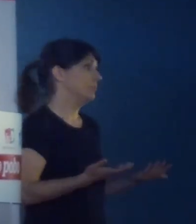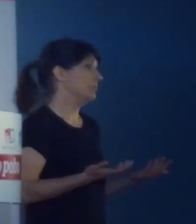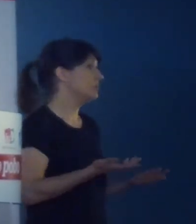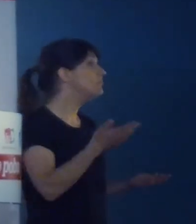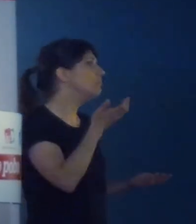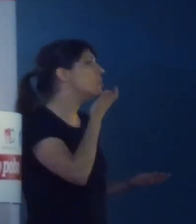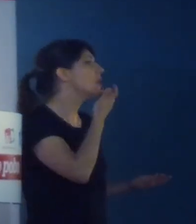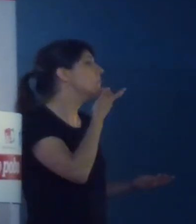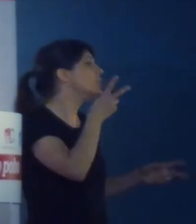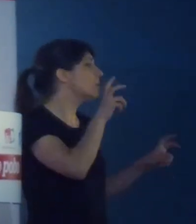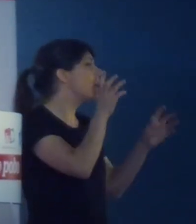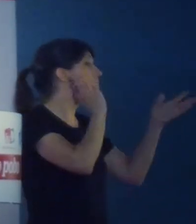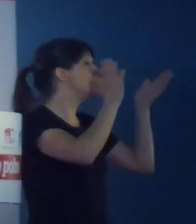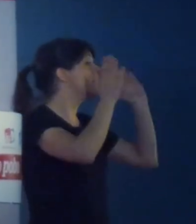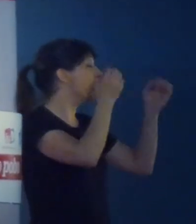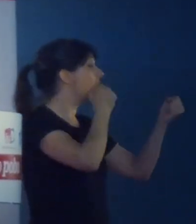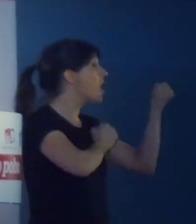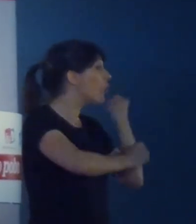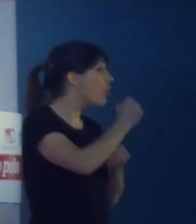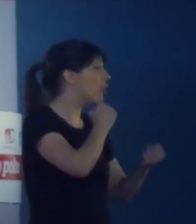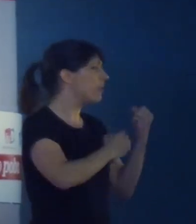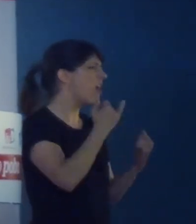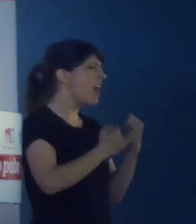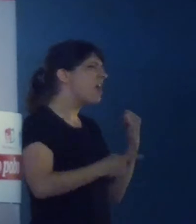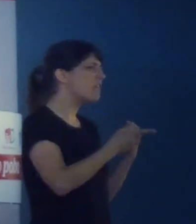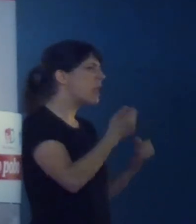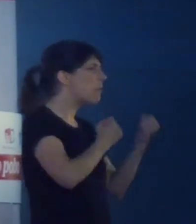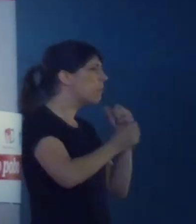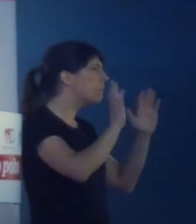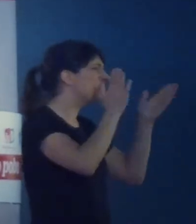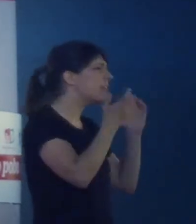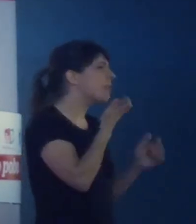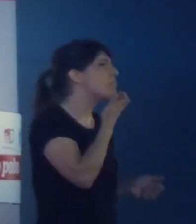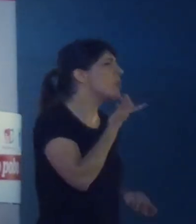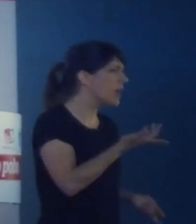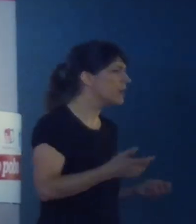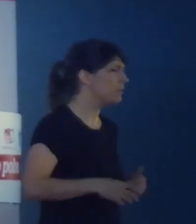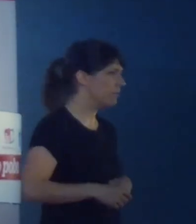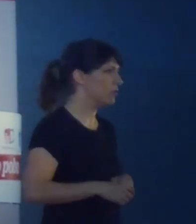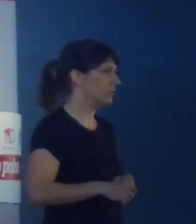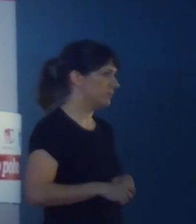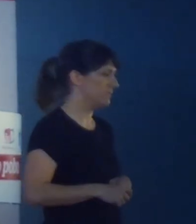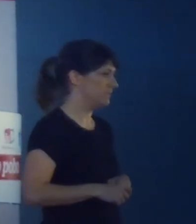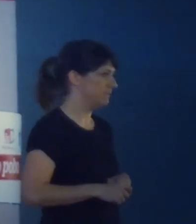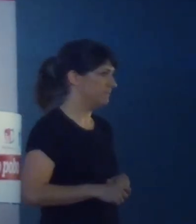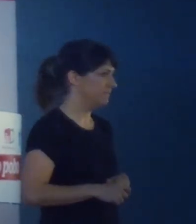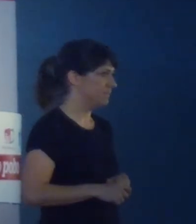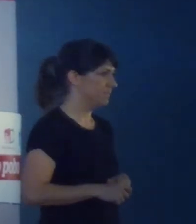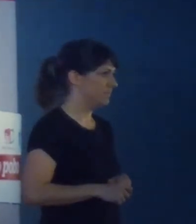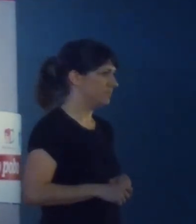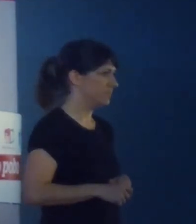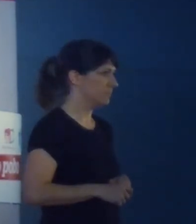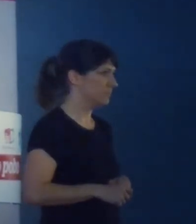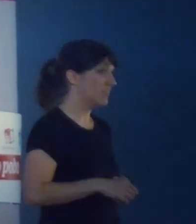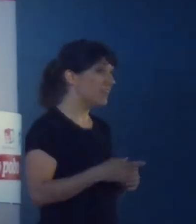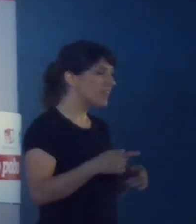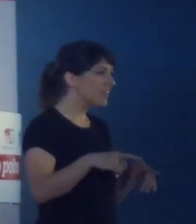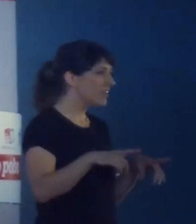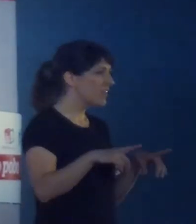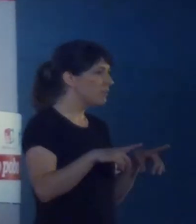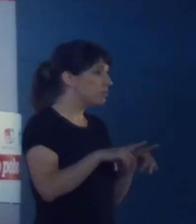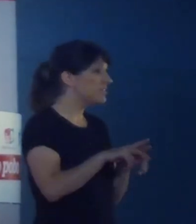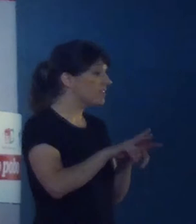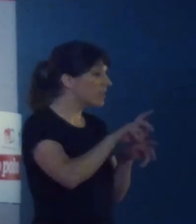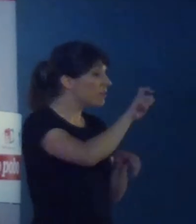A violencia económica. O que máis violencia económica pode ser que reconvertir